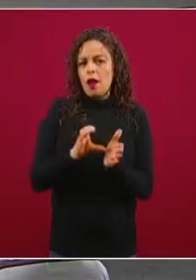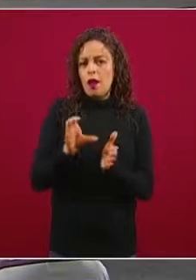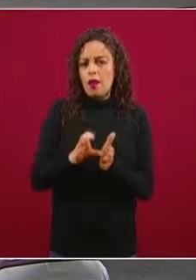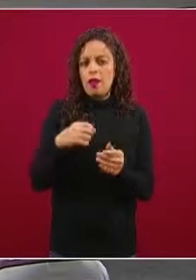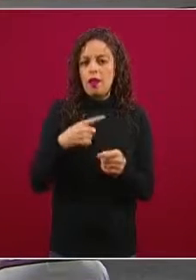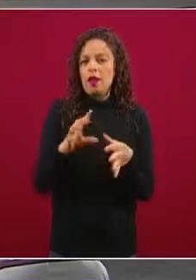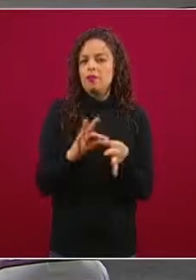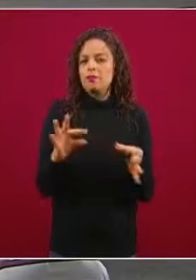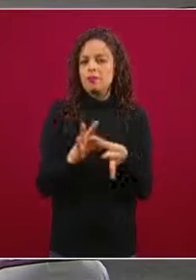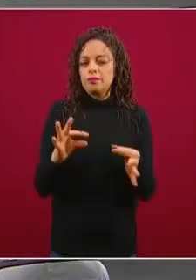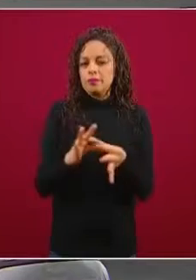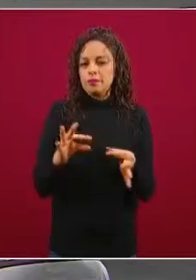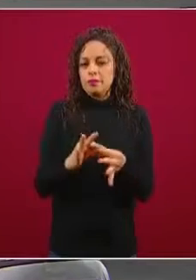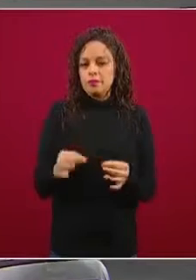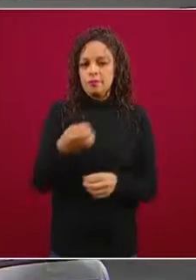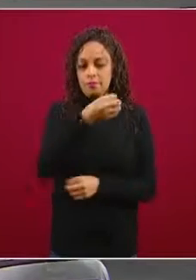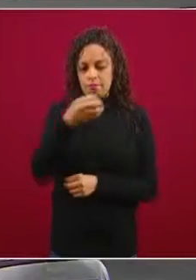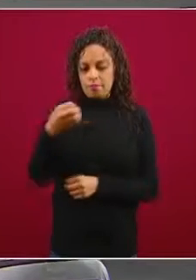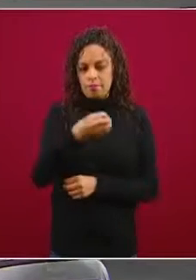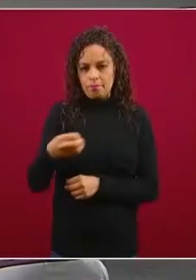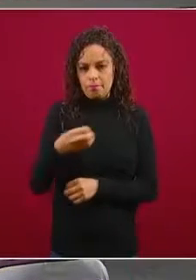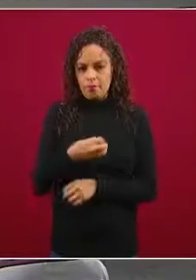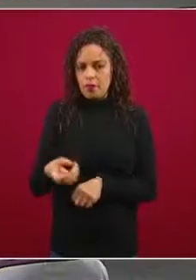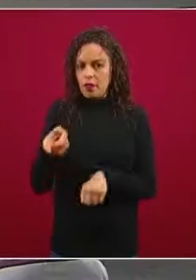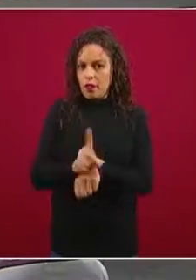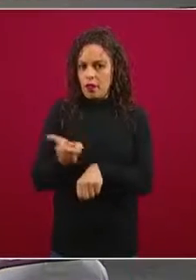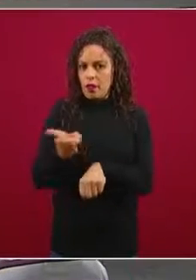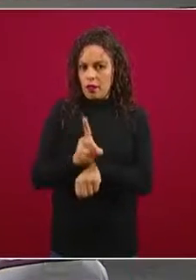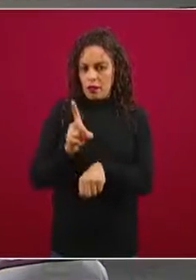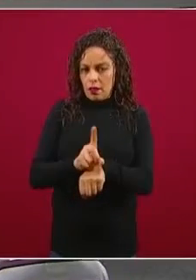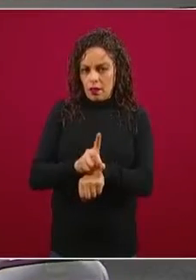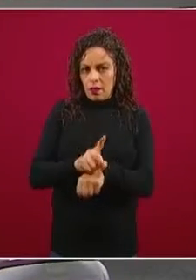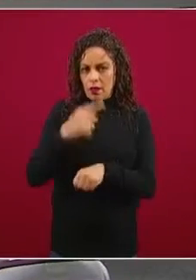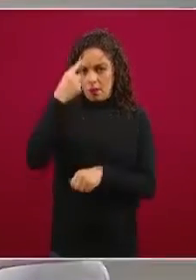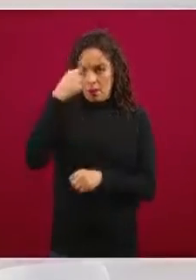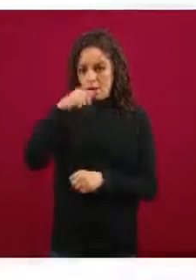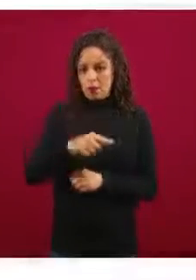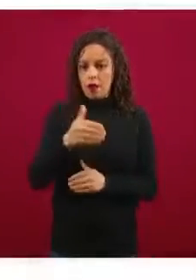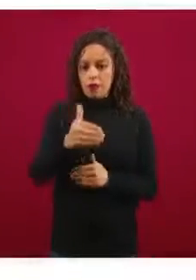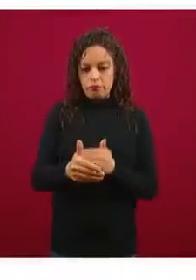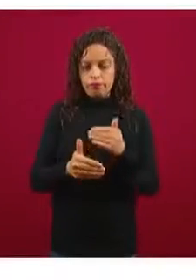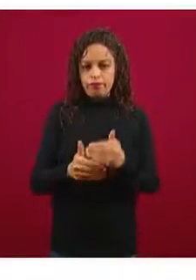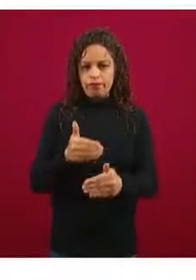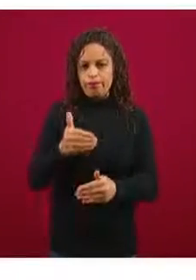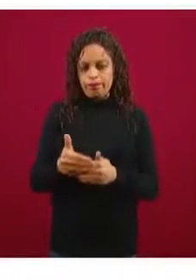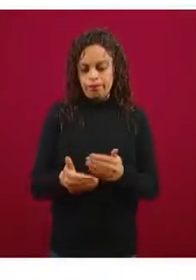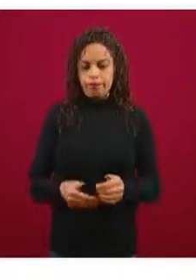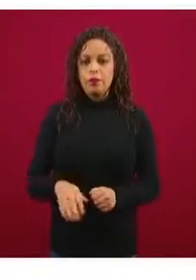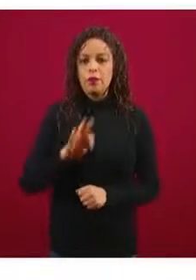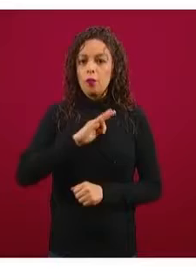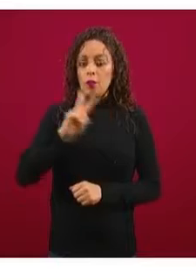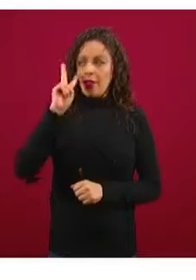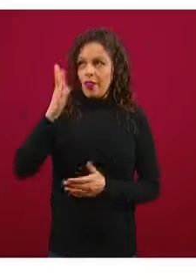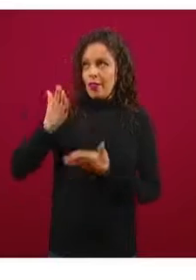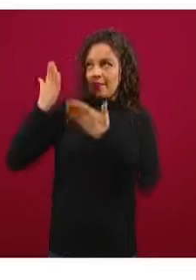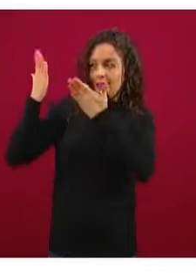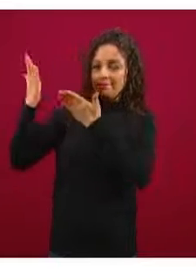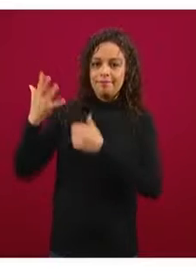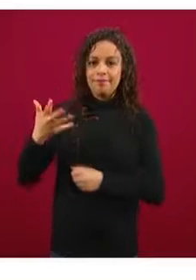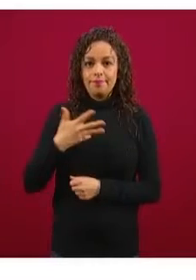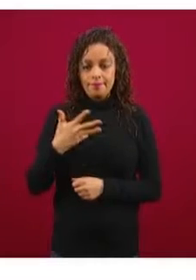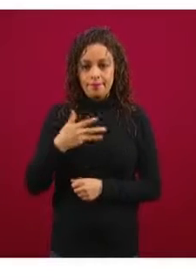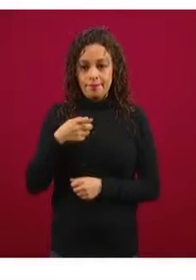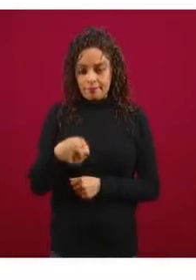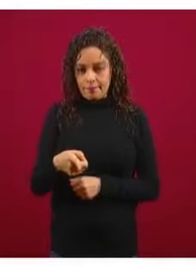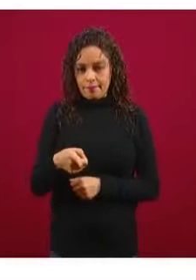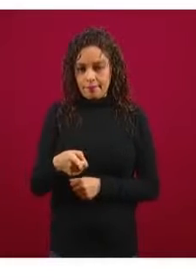poner todos los días para darle seguimiento a la jornada. Ahí podemos ver, recordarles que la Jornada